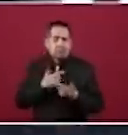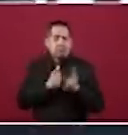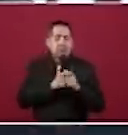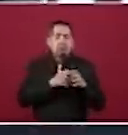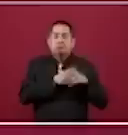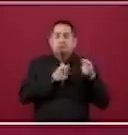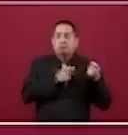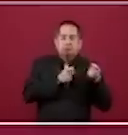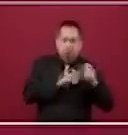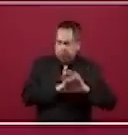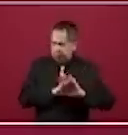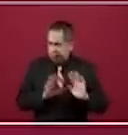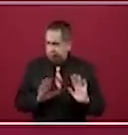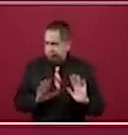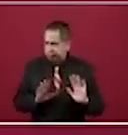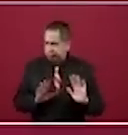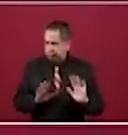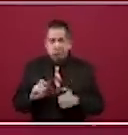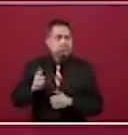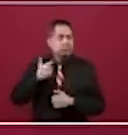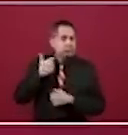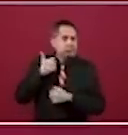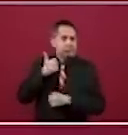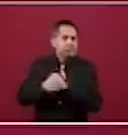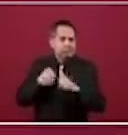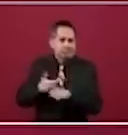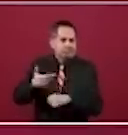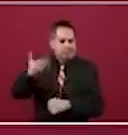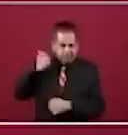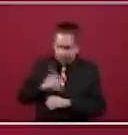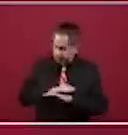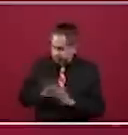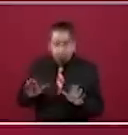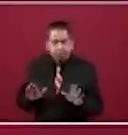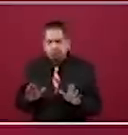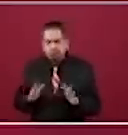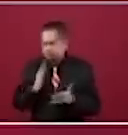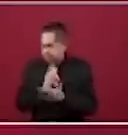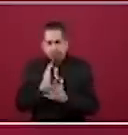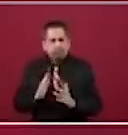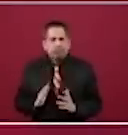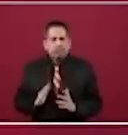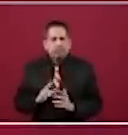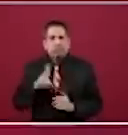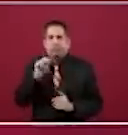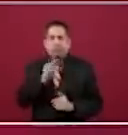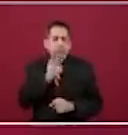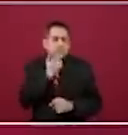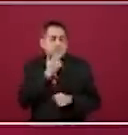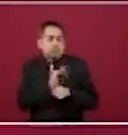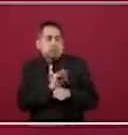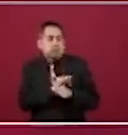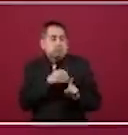sucedieron en el sexenio pasado. Nosotros no vamos a actuar